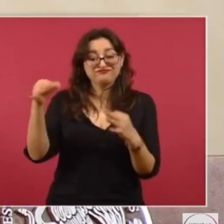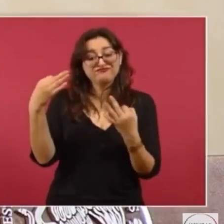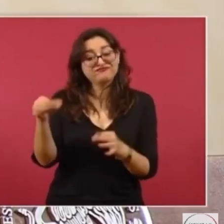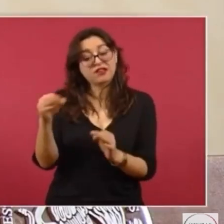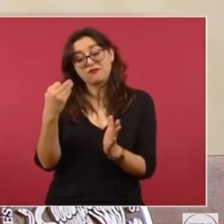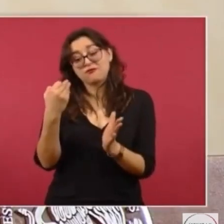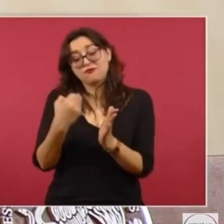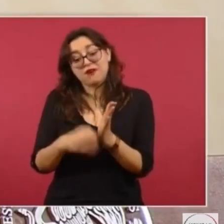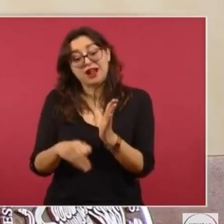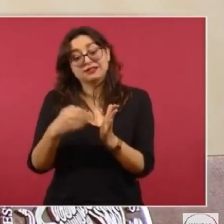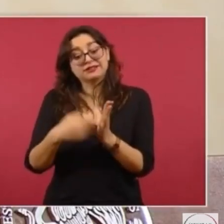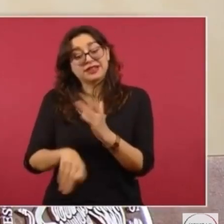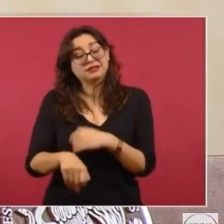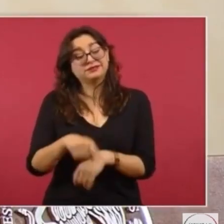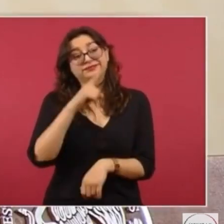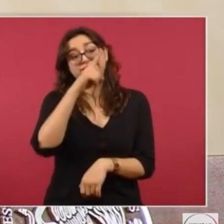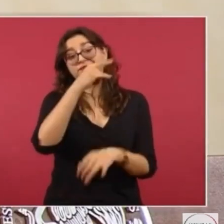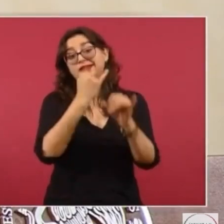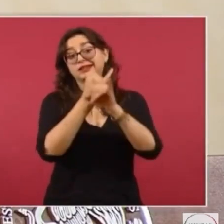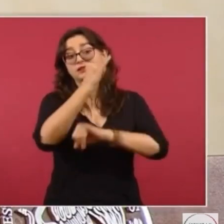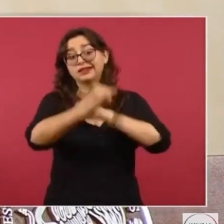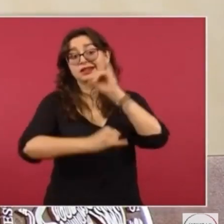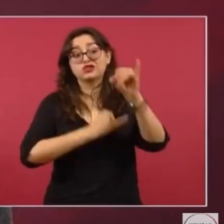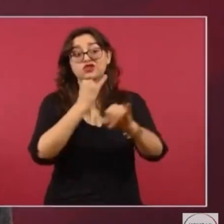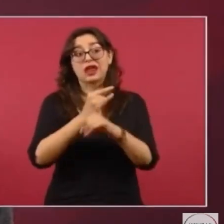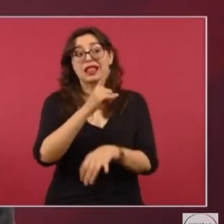de un organismo internacional,